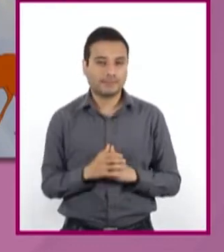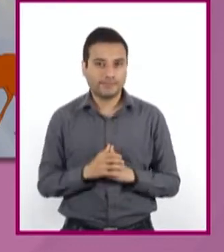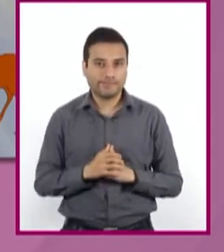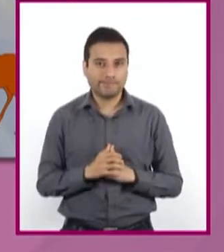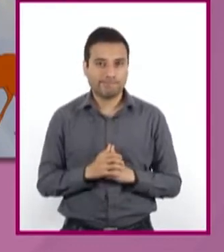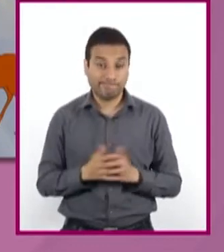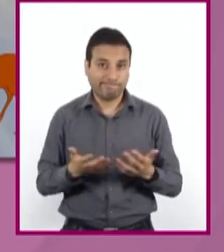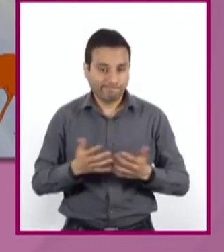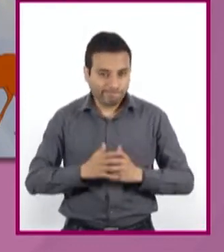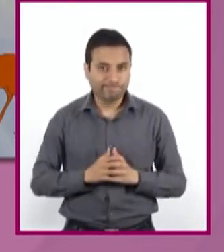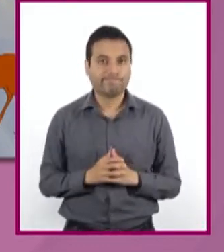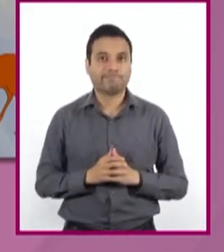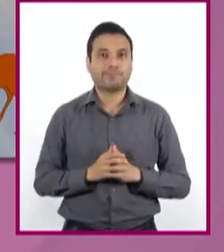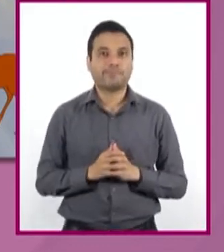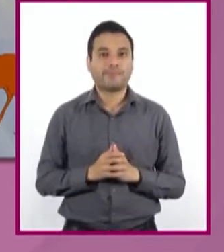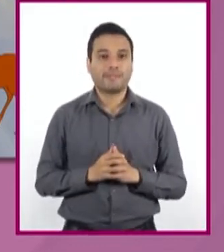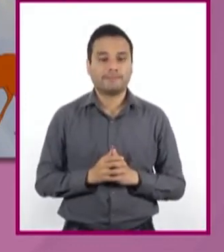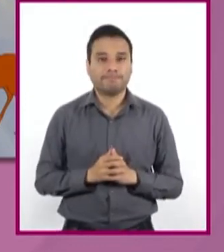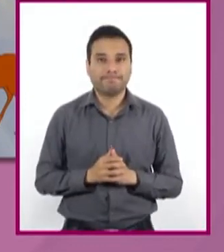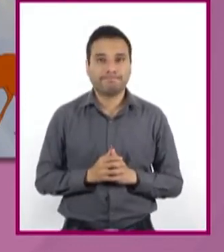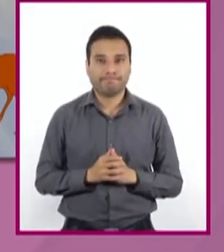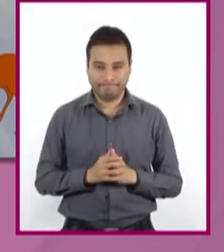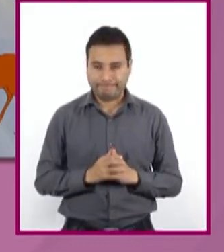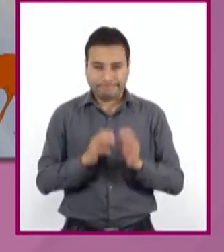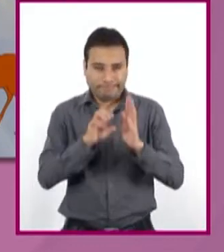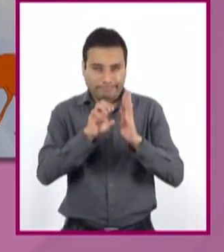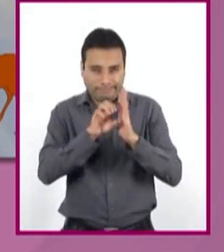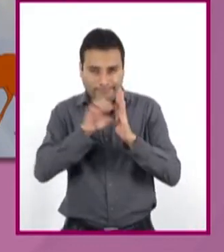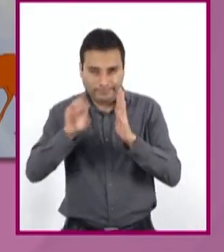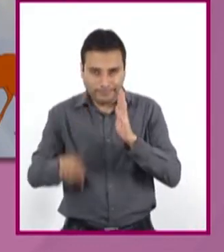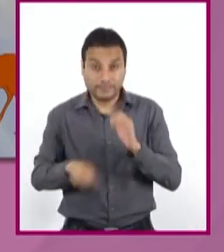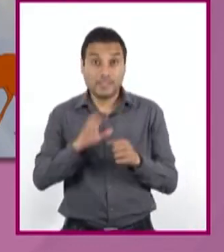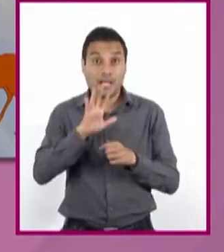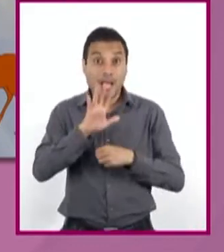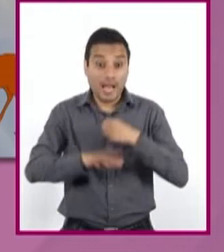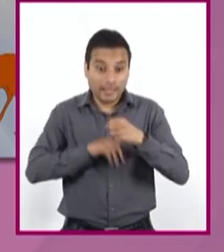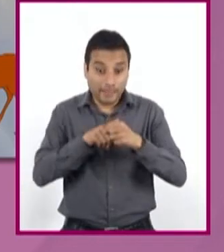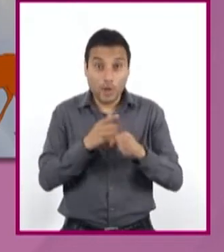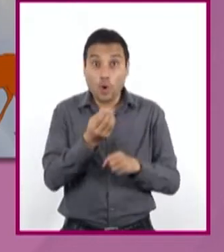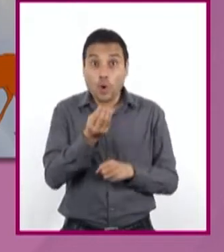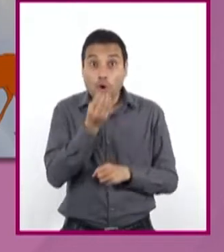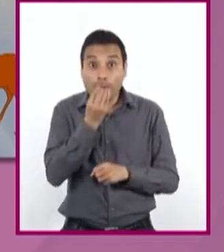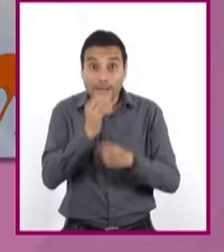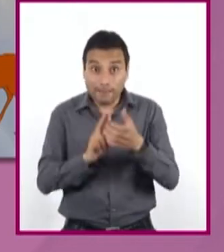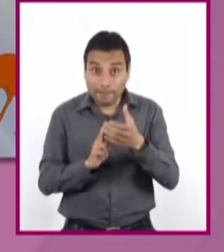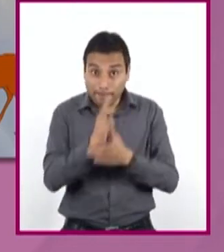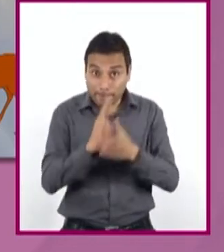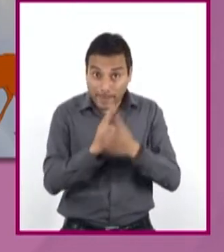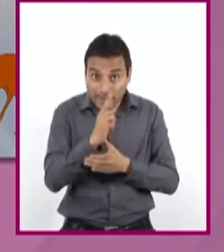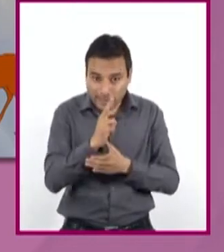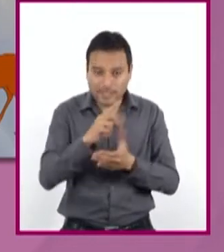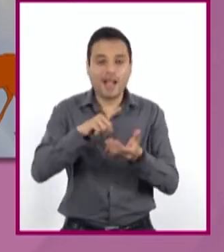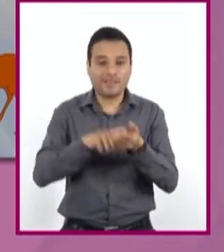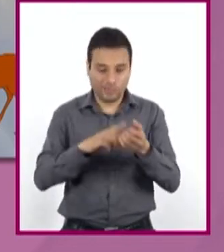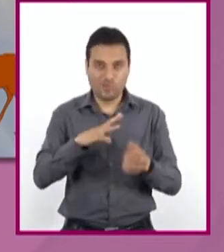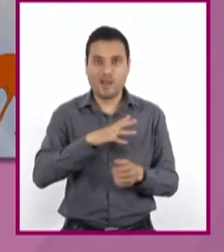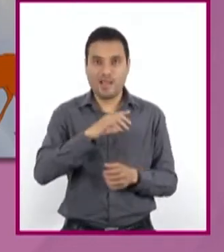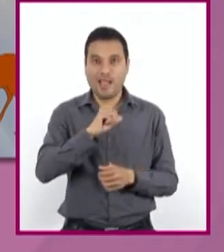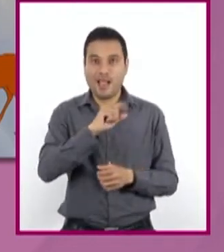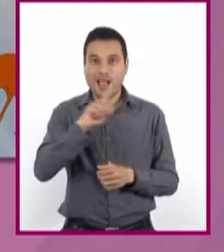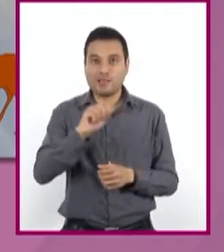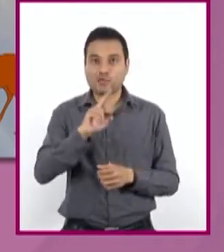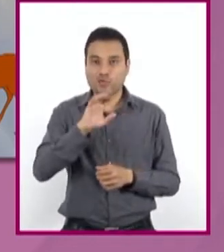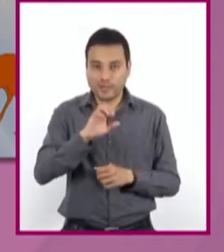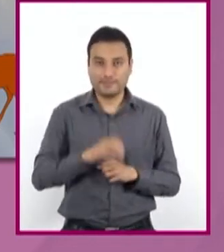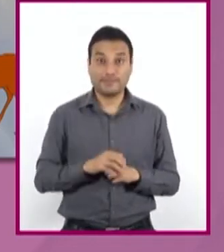Pasando a través de la cadena trófica, cuando los animales herbívoros se comen a las plantas. Cuando estos organismos